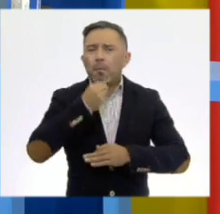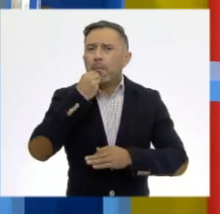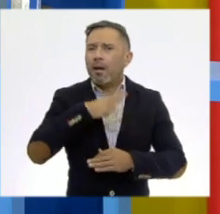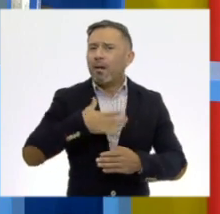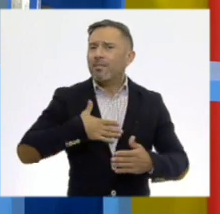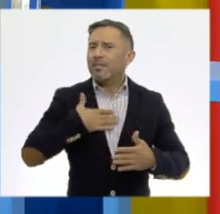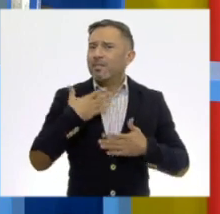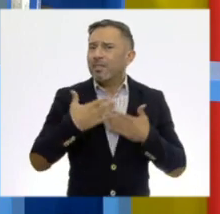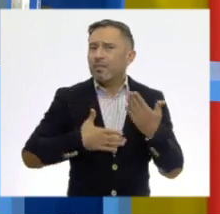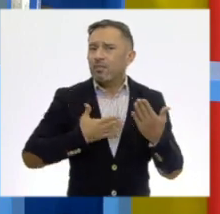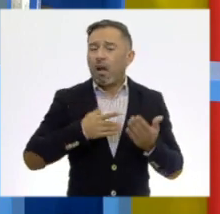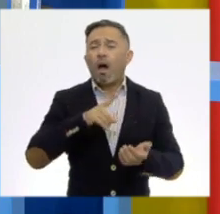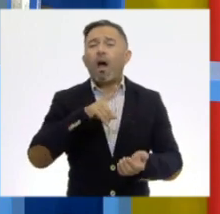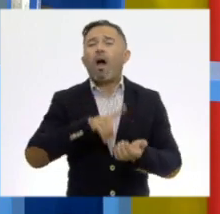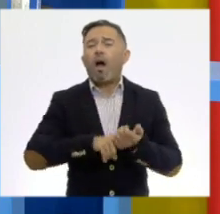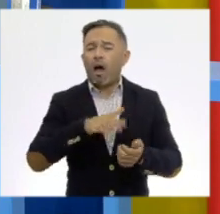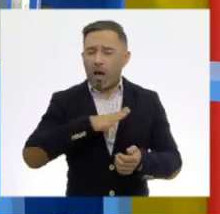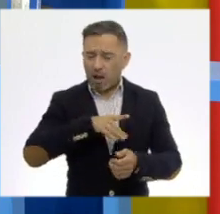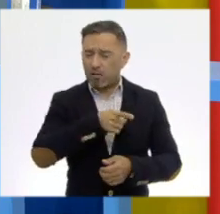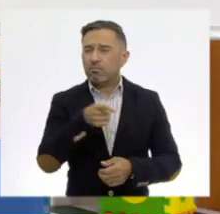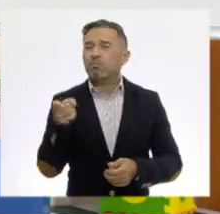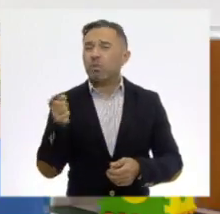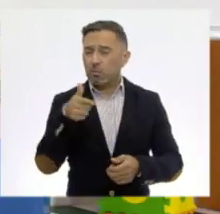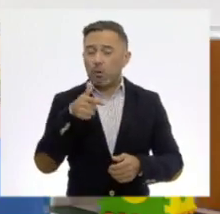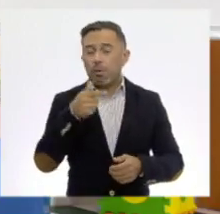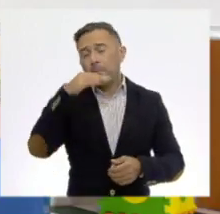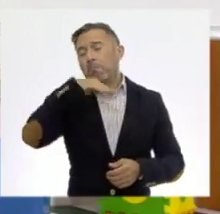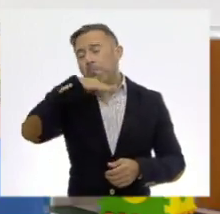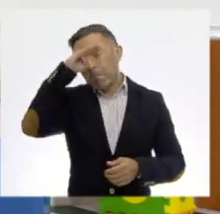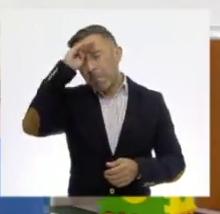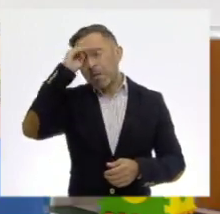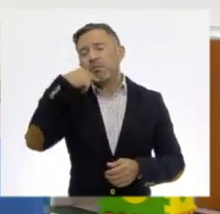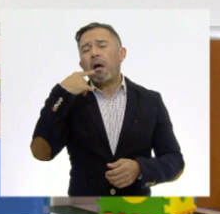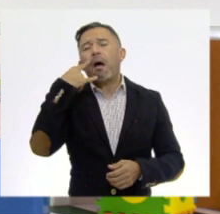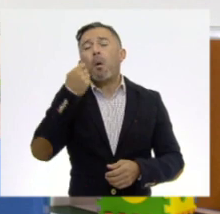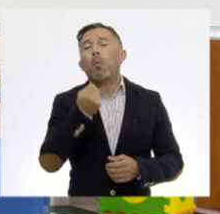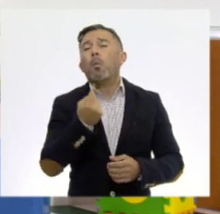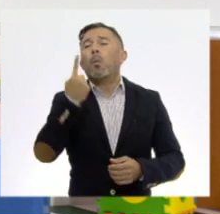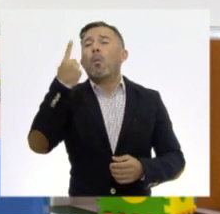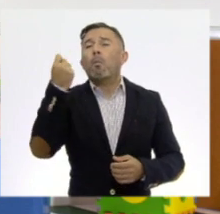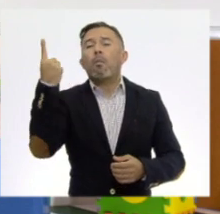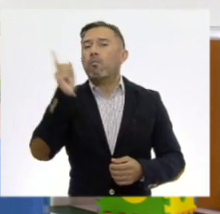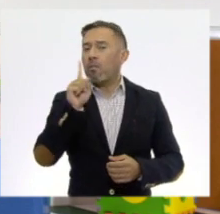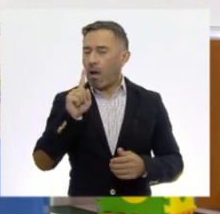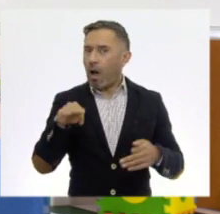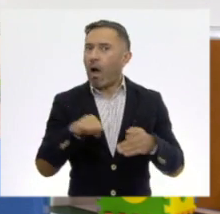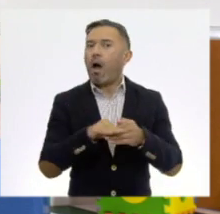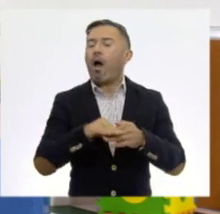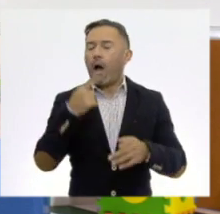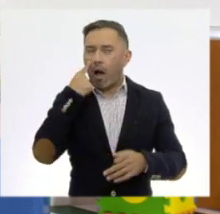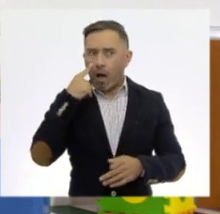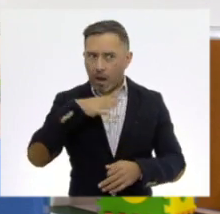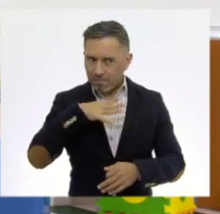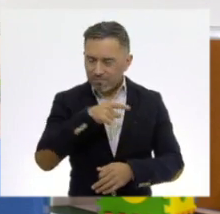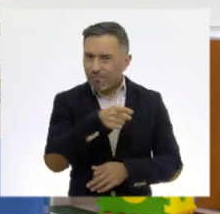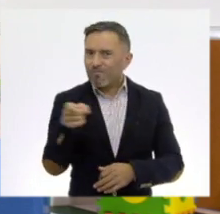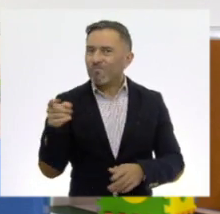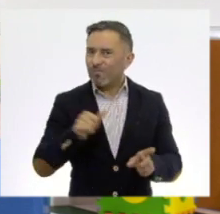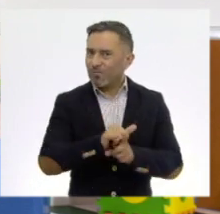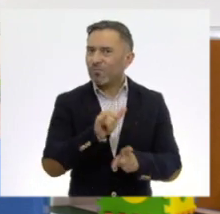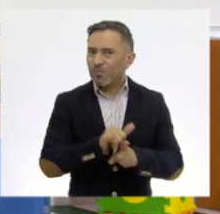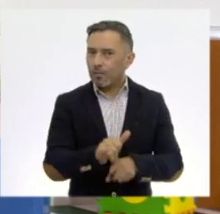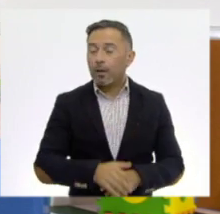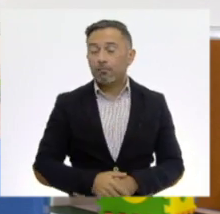pasa y pasa más seguido de lo que creemos. Totalmente, estoy totalmente de acuerdo contigo, Oscar. Además, me gustaría